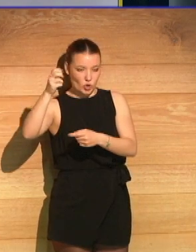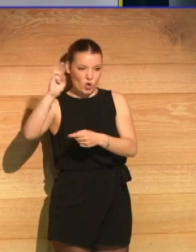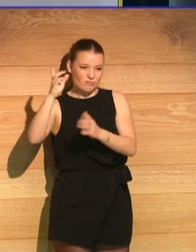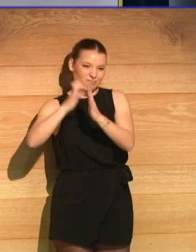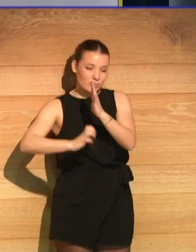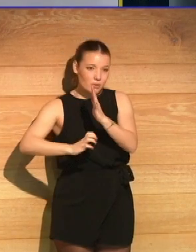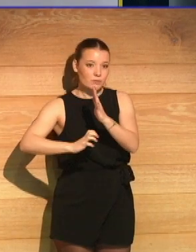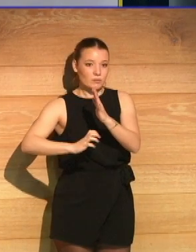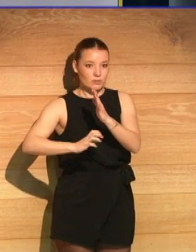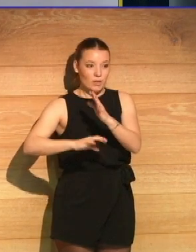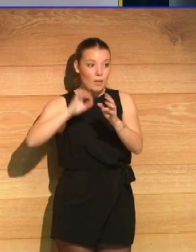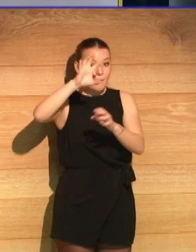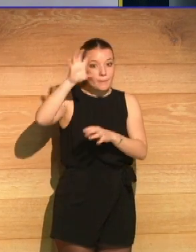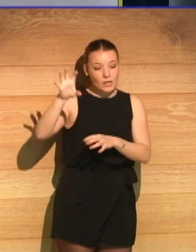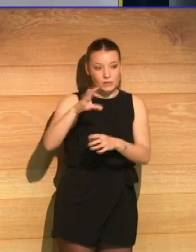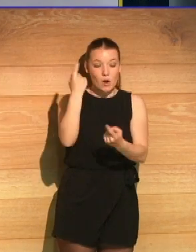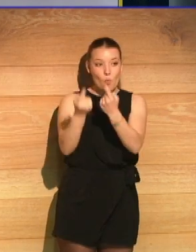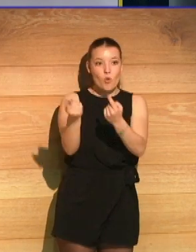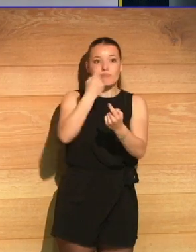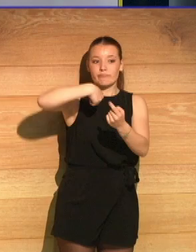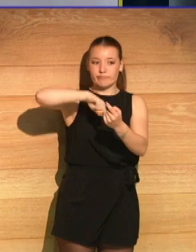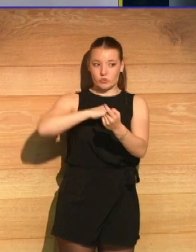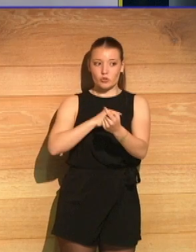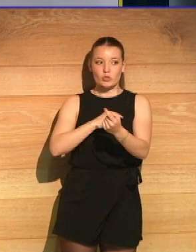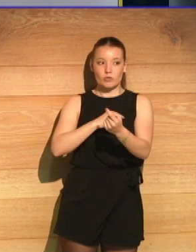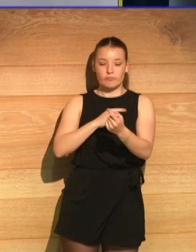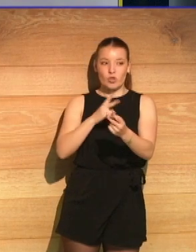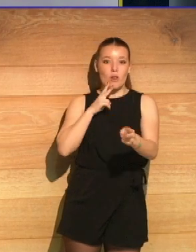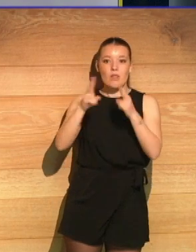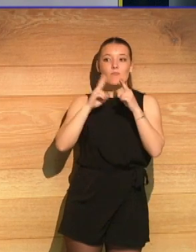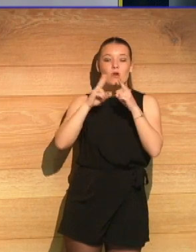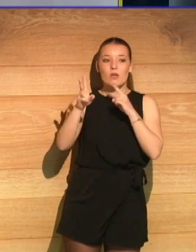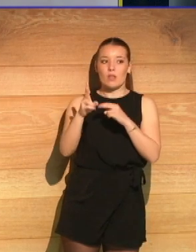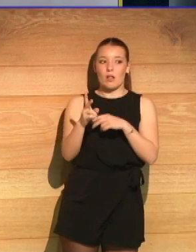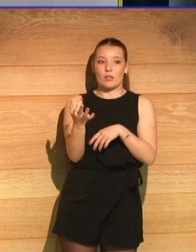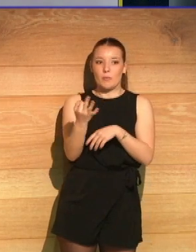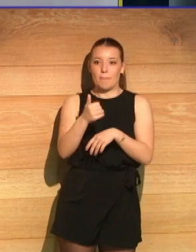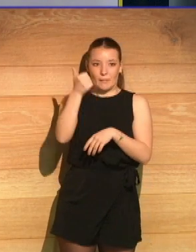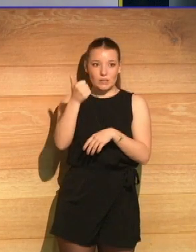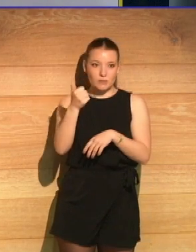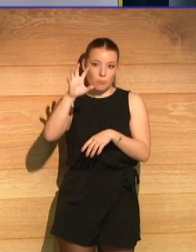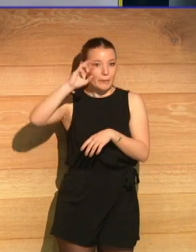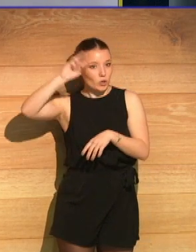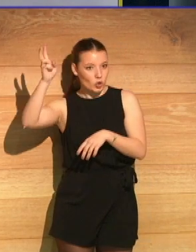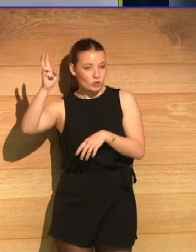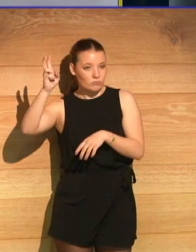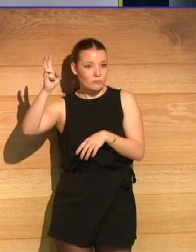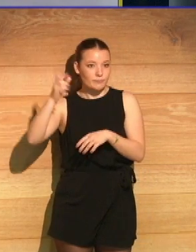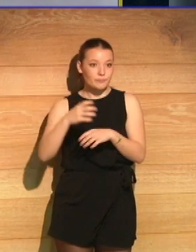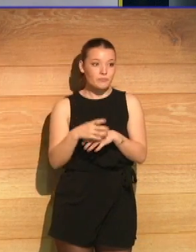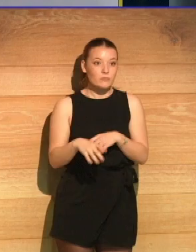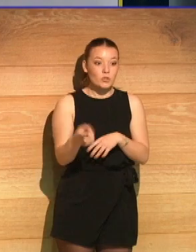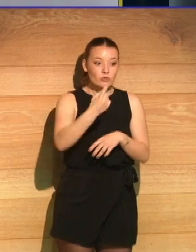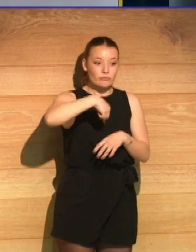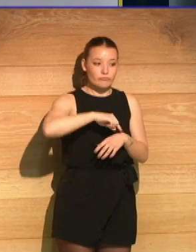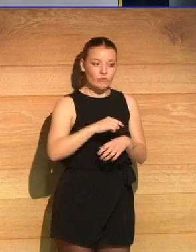países que tenemos que dar muchas más respuestas que a lo mejor otros países, ¿no? Pues yo creo que es muy importante saber que como